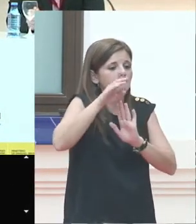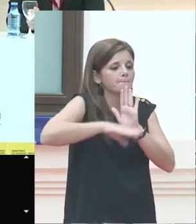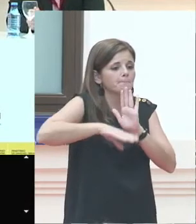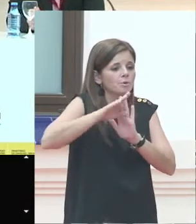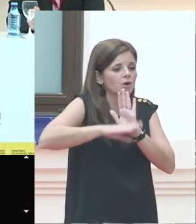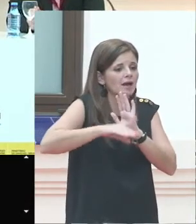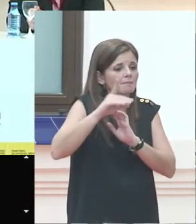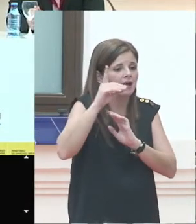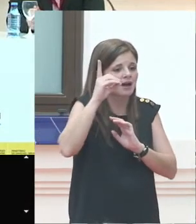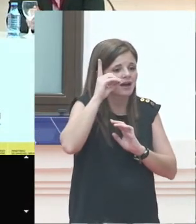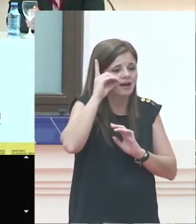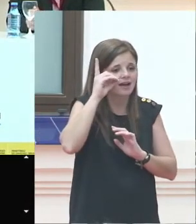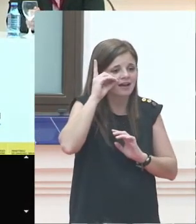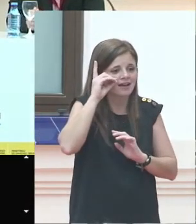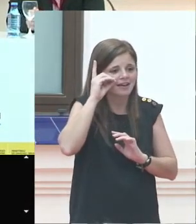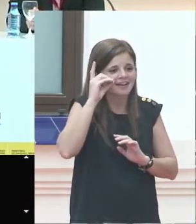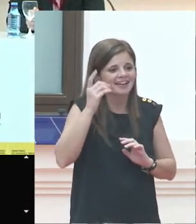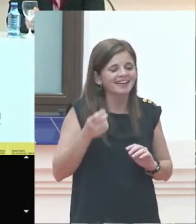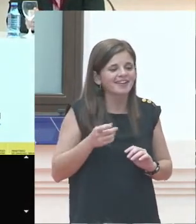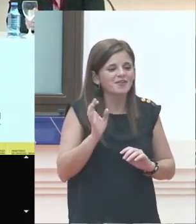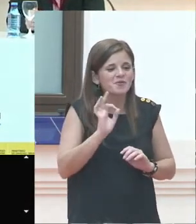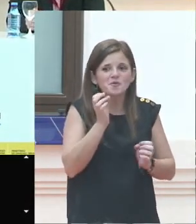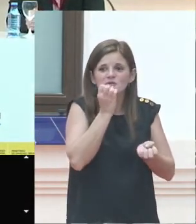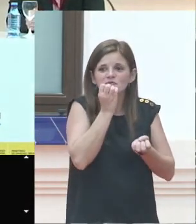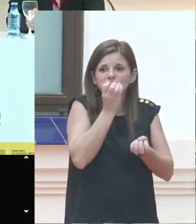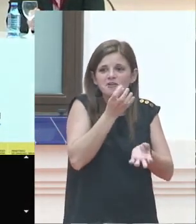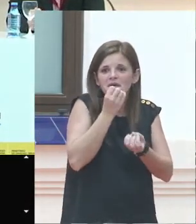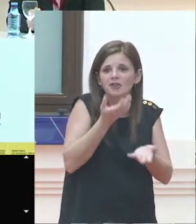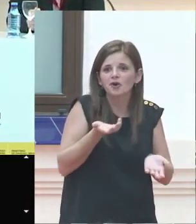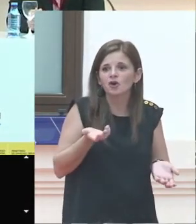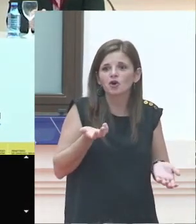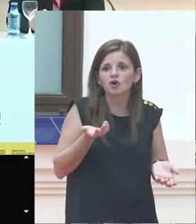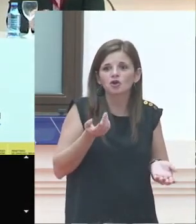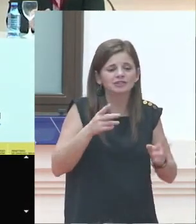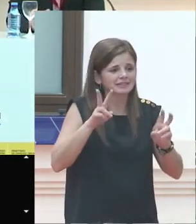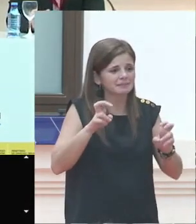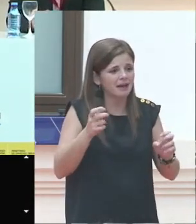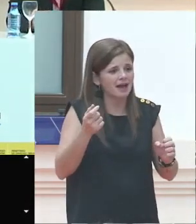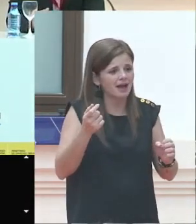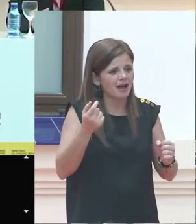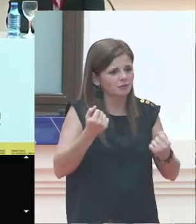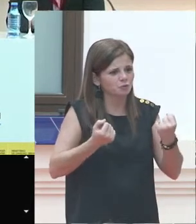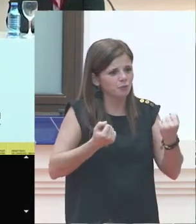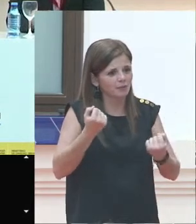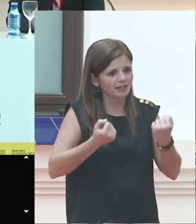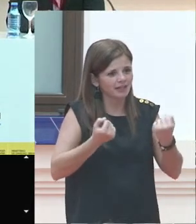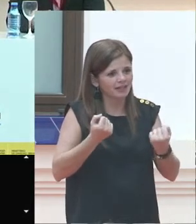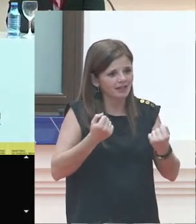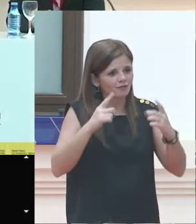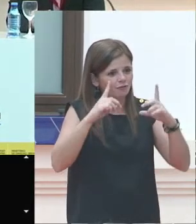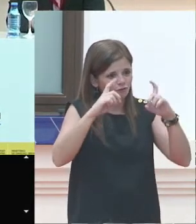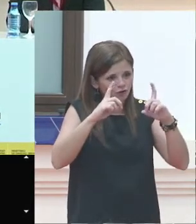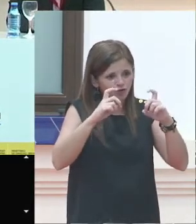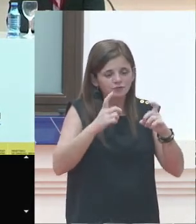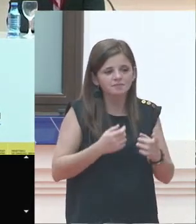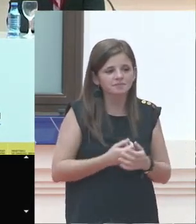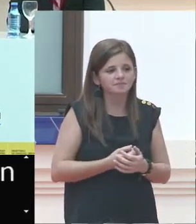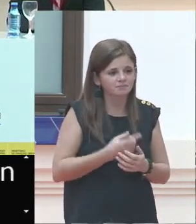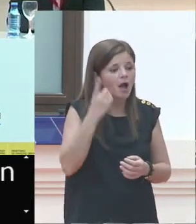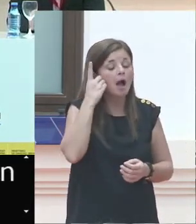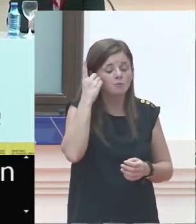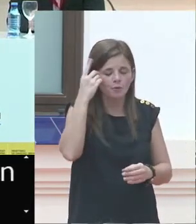esto es un tema más legal que tecnológico, ¿no? Porque depende de las cláusulas y condiciones de cada uno de los servicios que contratas, ¿no? Cuando estamos haciendo usos